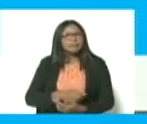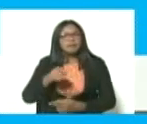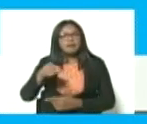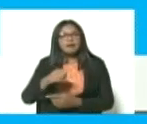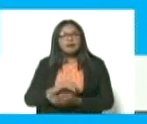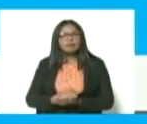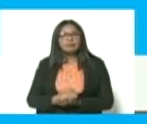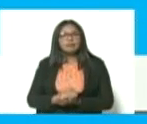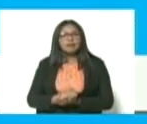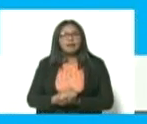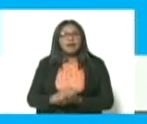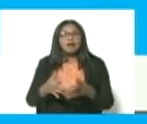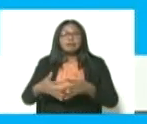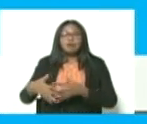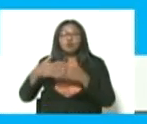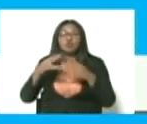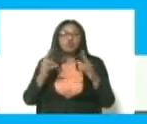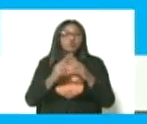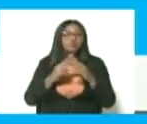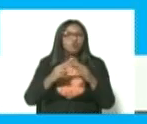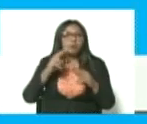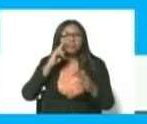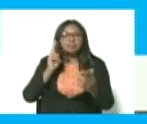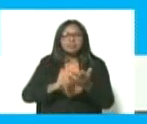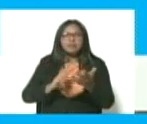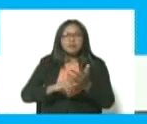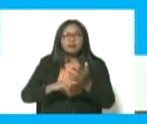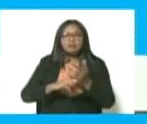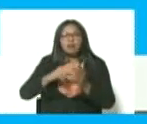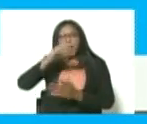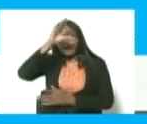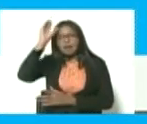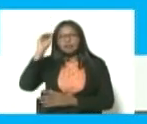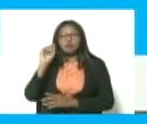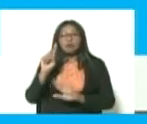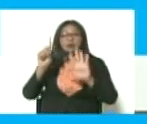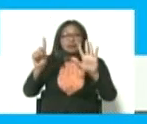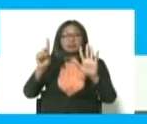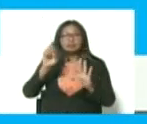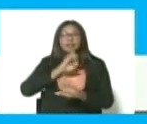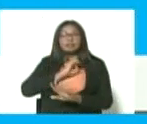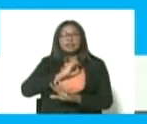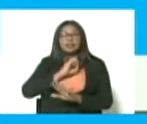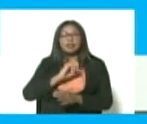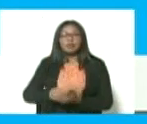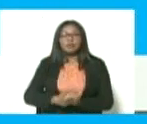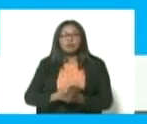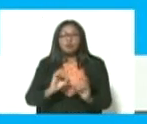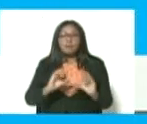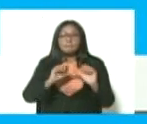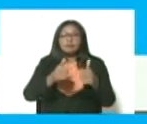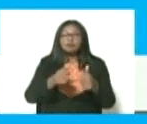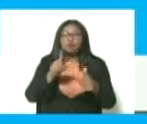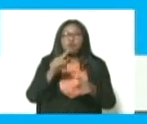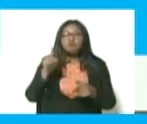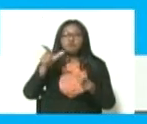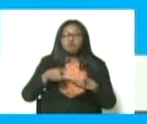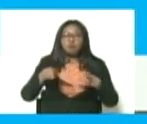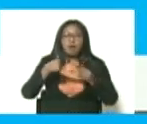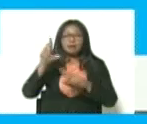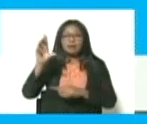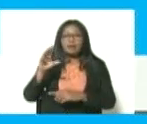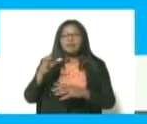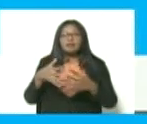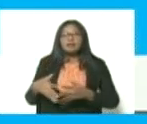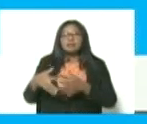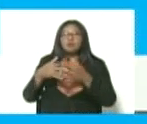Estados Unidos conoció al verdadero Trump el 6 de enero, en el asalto al Capitolio. Ahí vieron